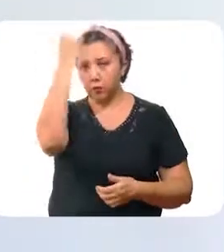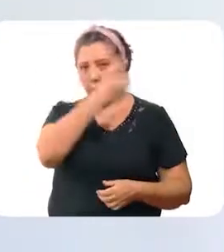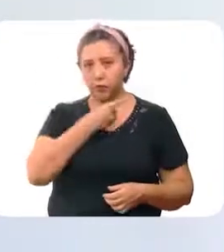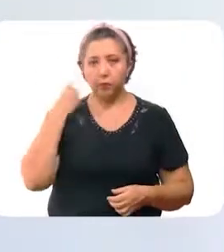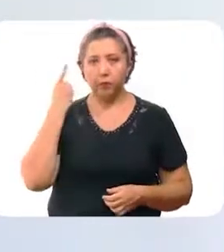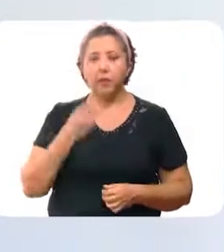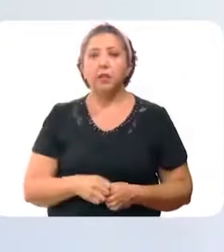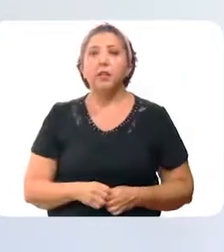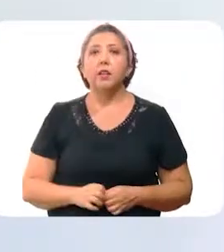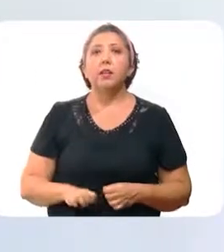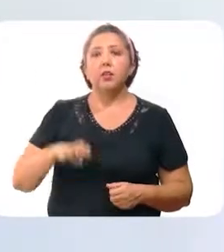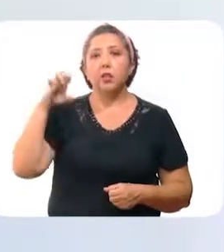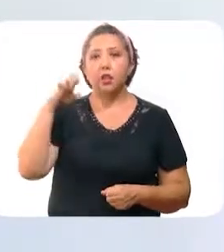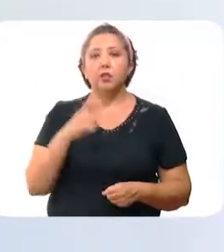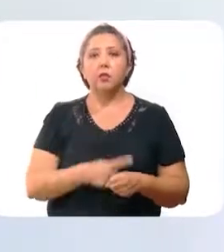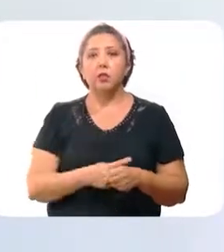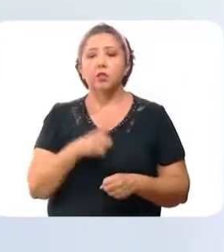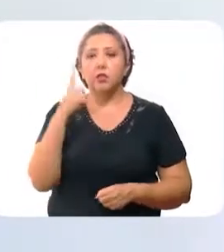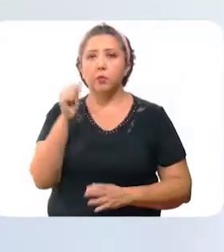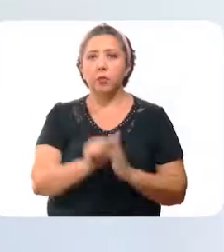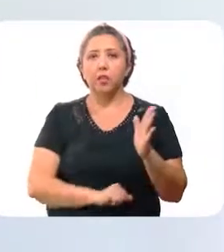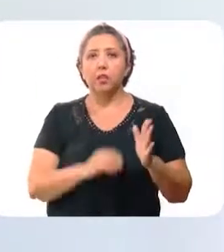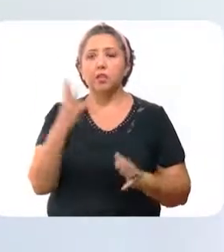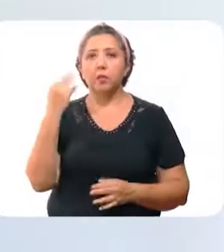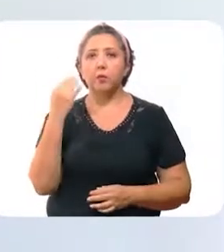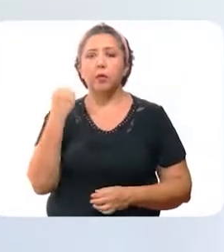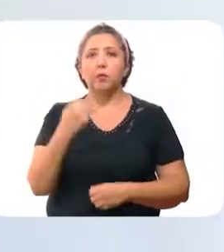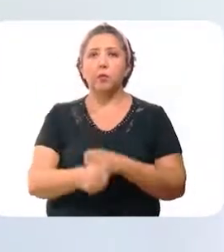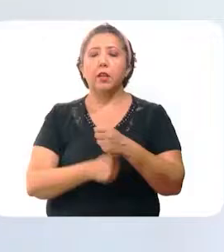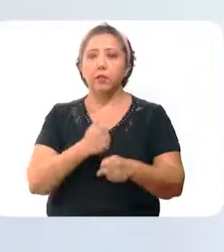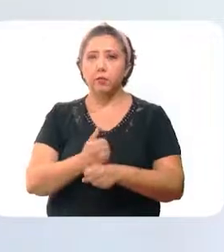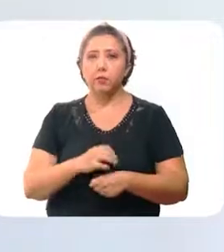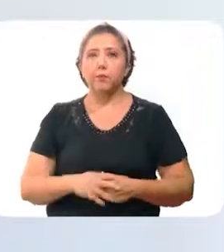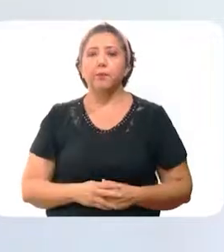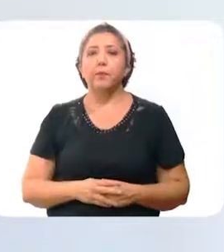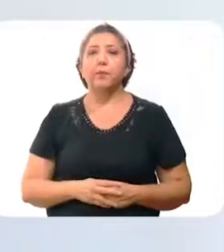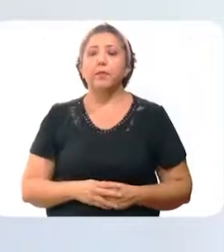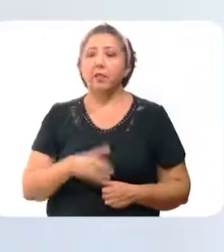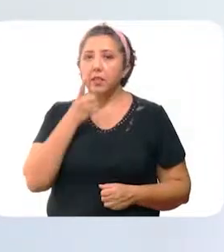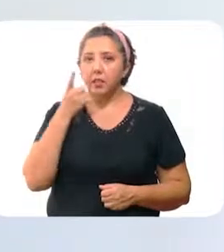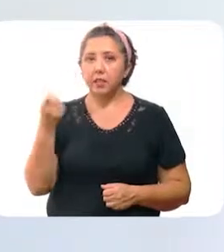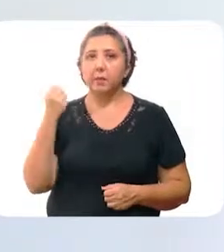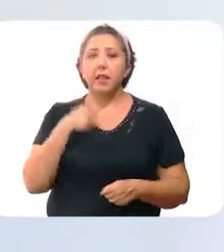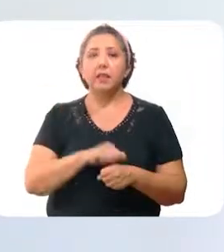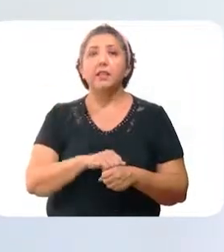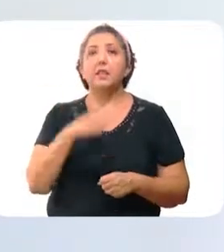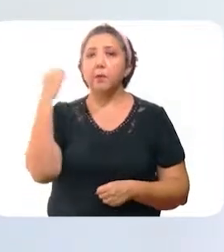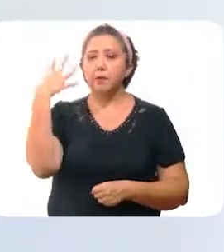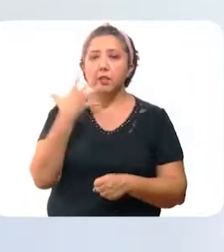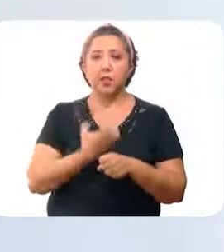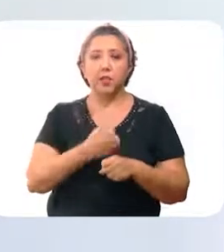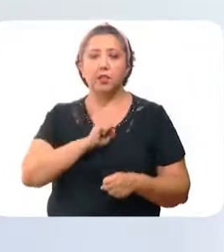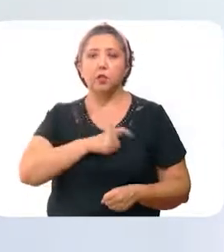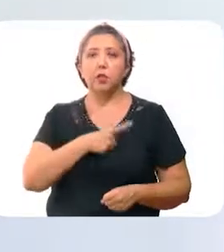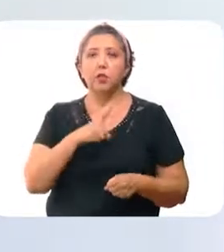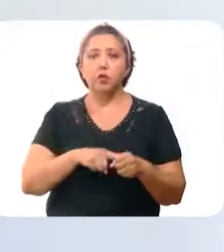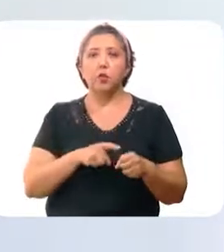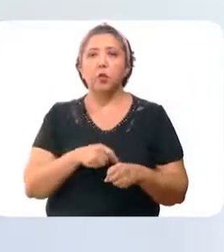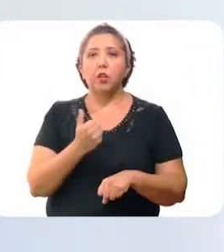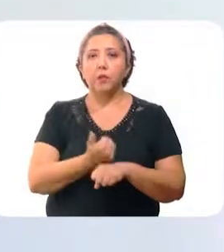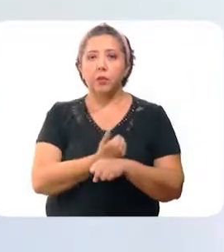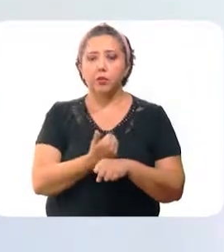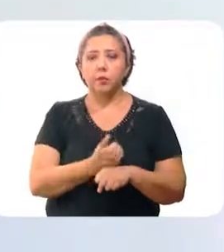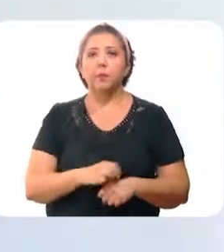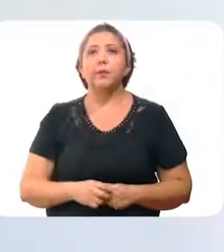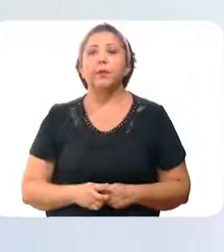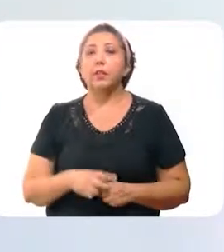espera del diagnóstico. El rango de edad de los casos es de 1 mes a 99 años. Los indicadores semanales del Semáforo Estatal de Salud marcan